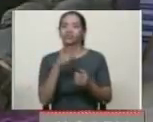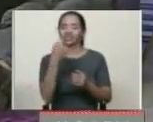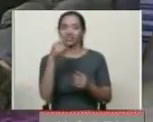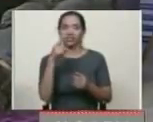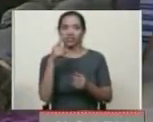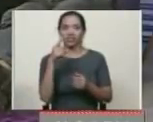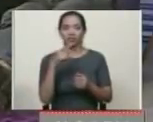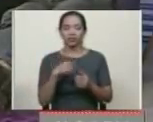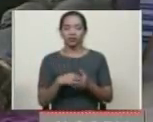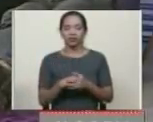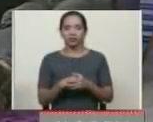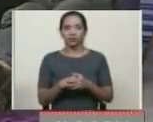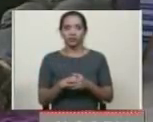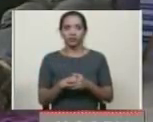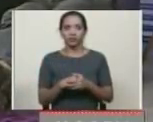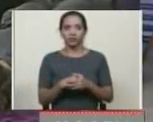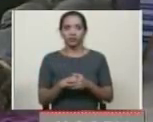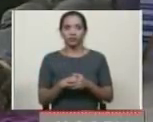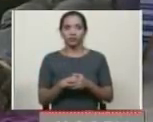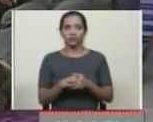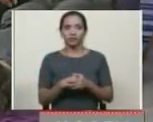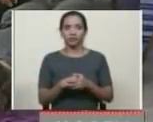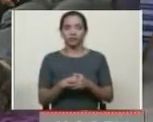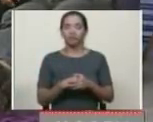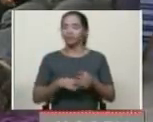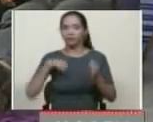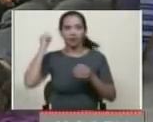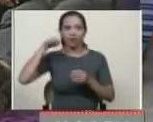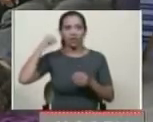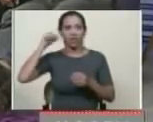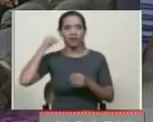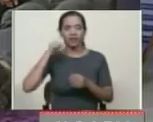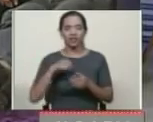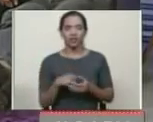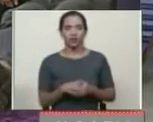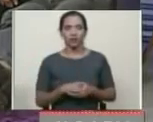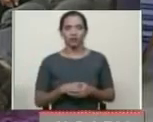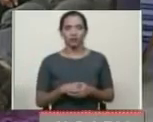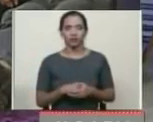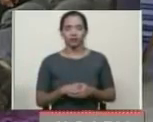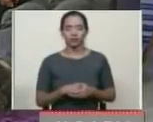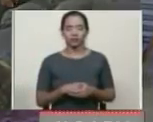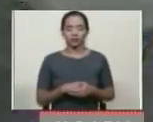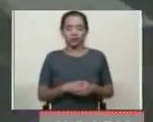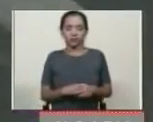¿Qué tenemos por ahí? Vamos con el video, vamos con el video. Vamos a ver qué hay, qué llegó.